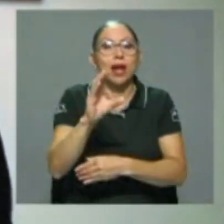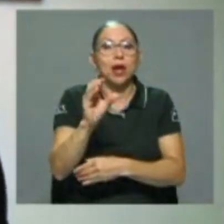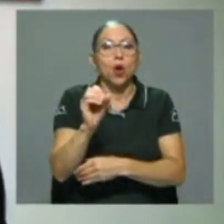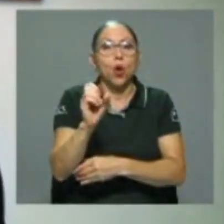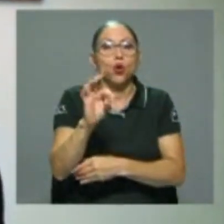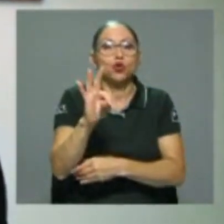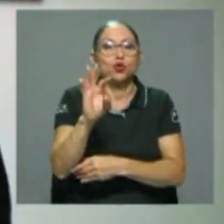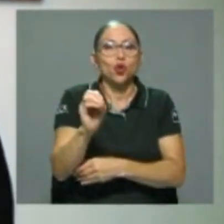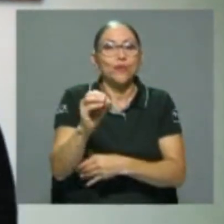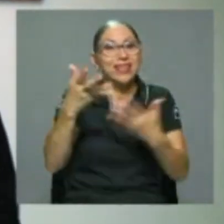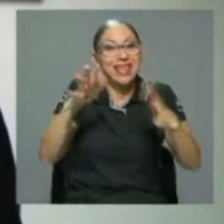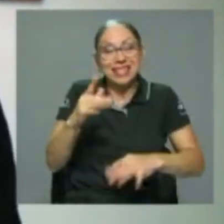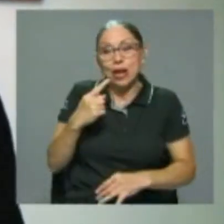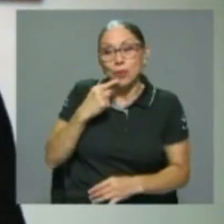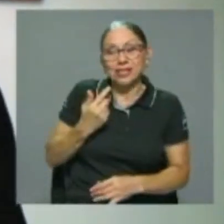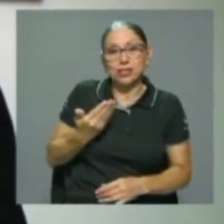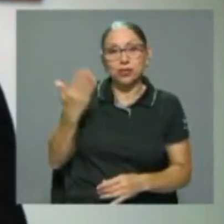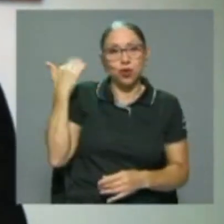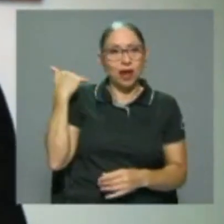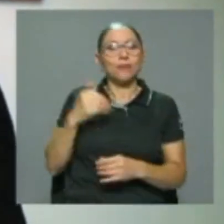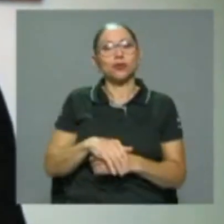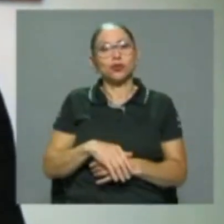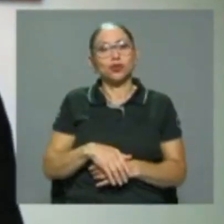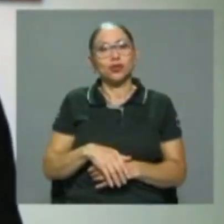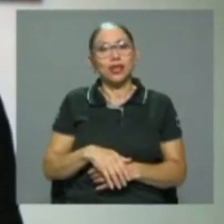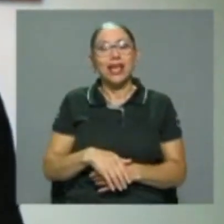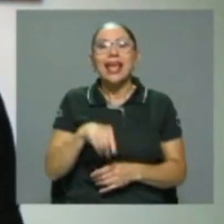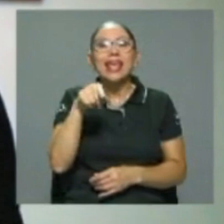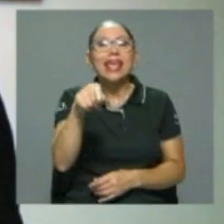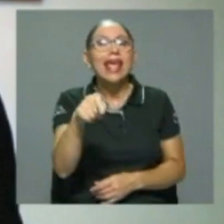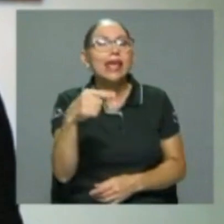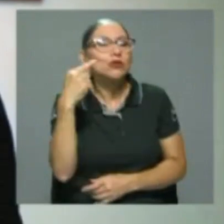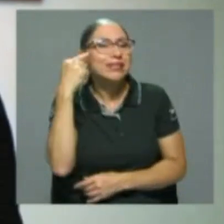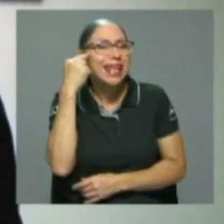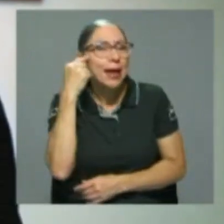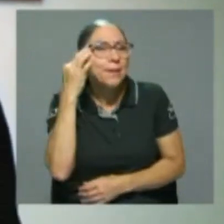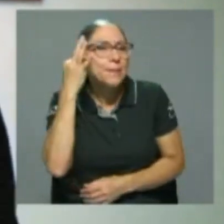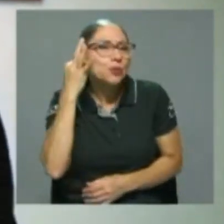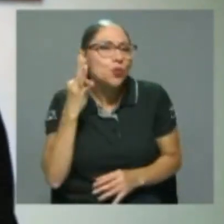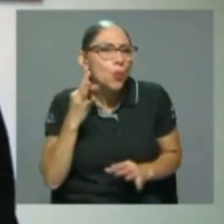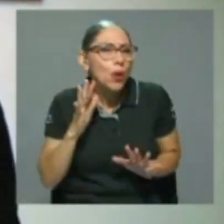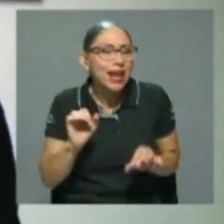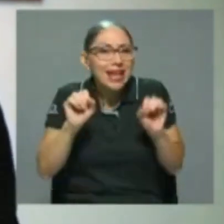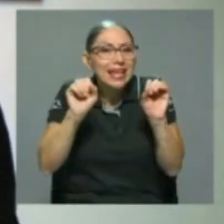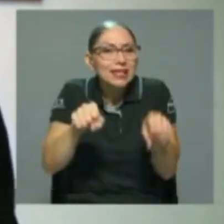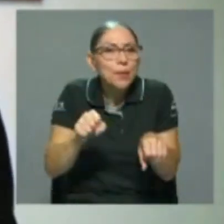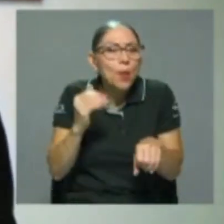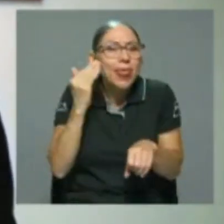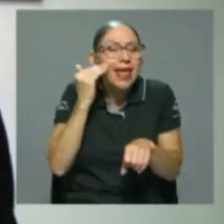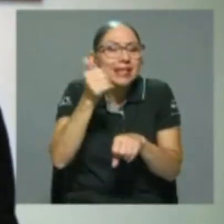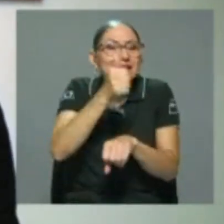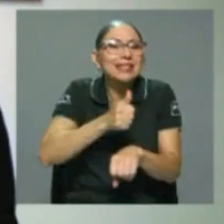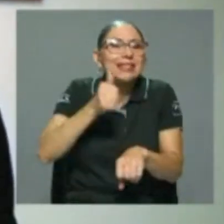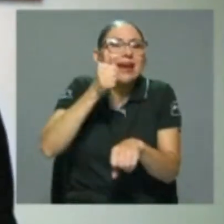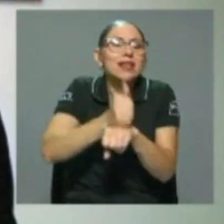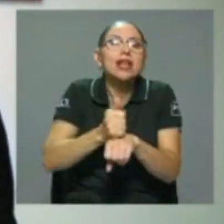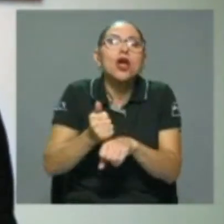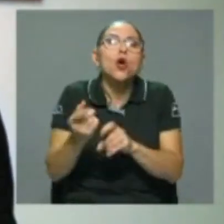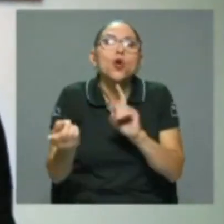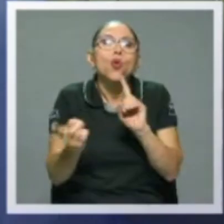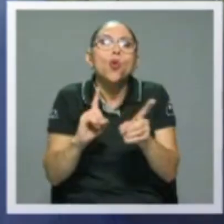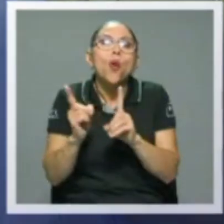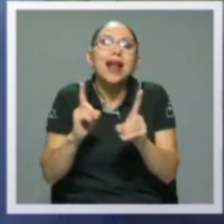lo mencionamos, que es básicamente suponer que se puede determinar cuál es el costo